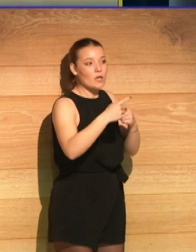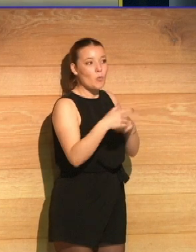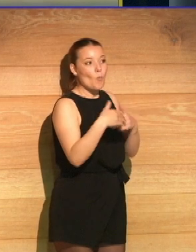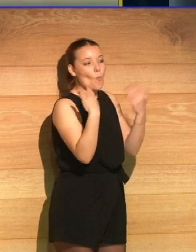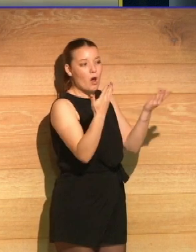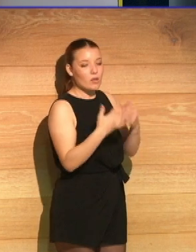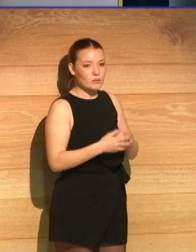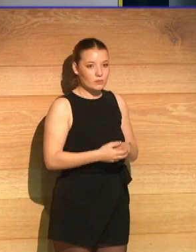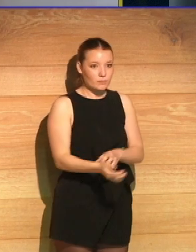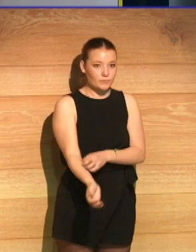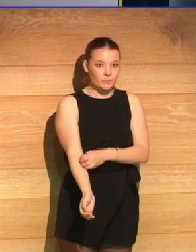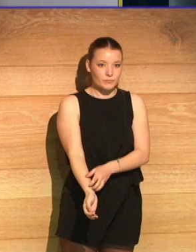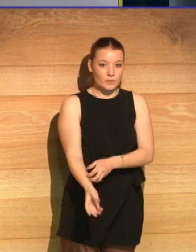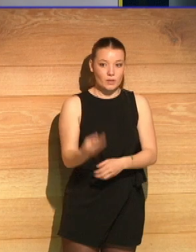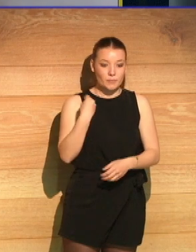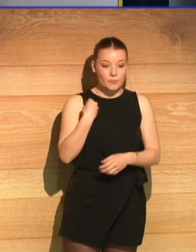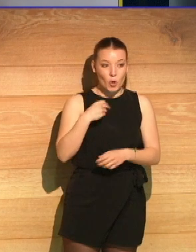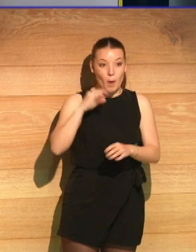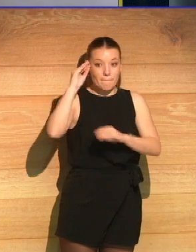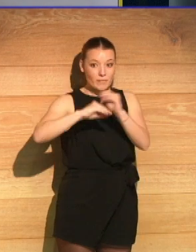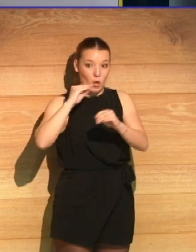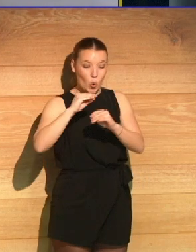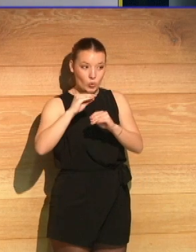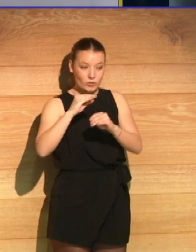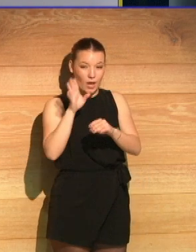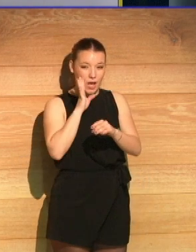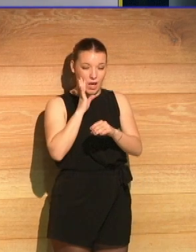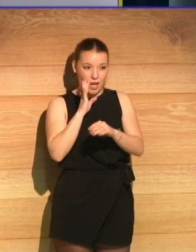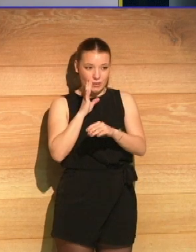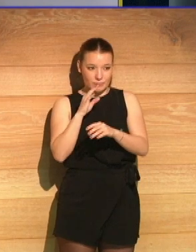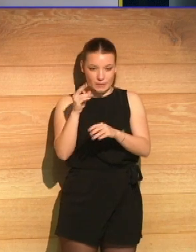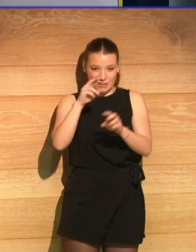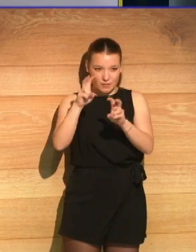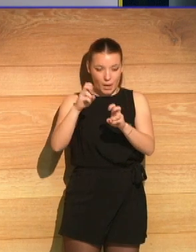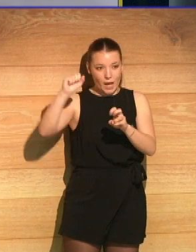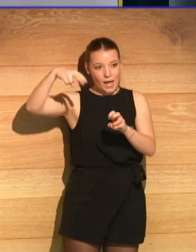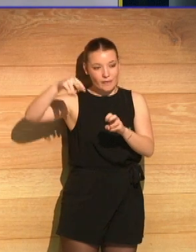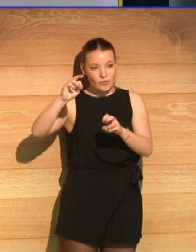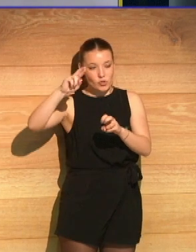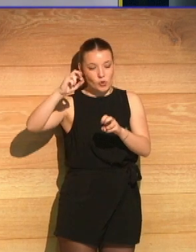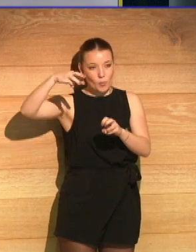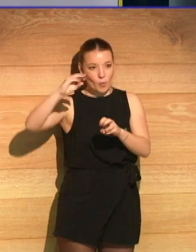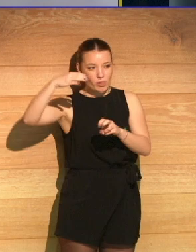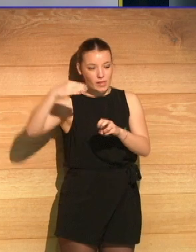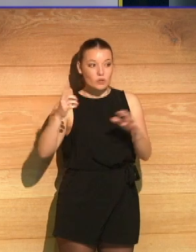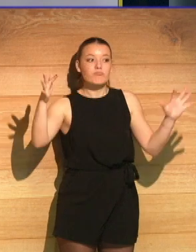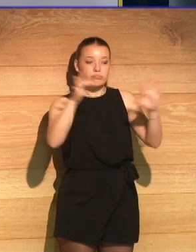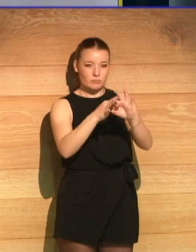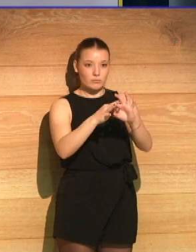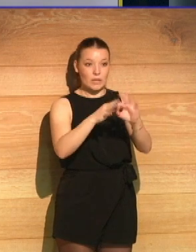Bueno, esto enlazando con la pregunta que hacías antes respecto a Antropoceno, la época geológica tiene